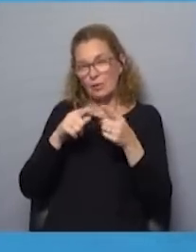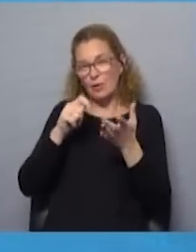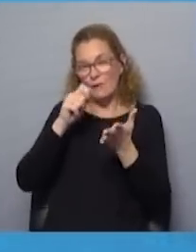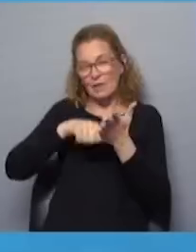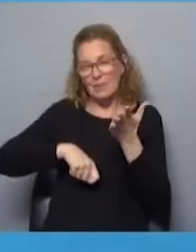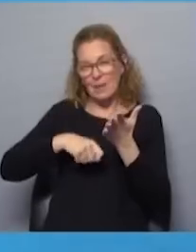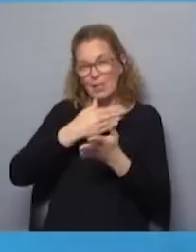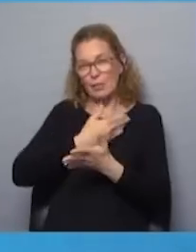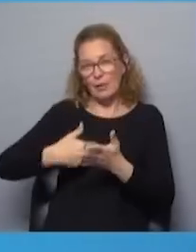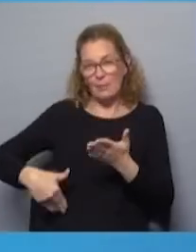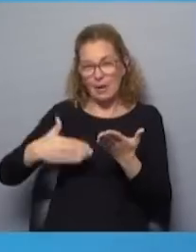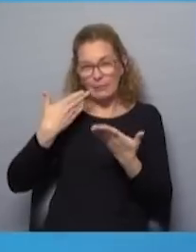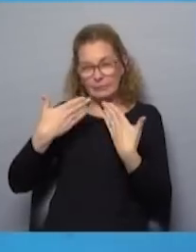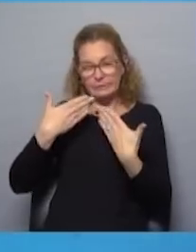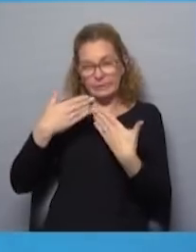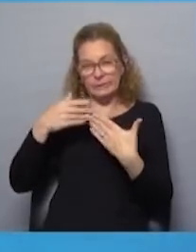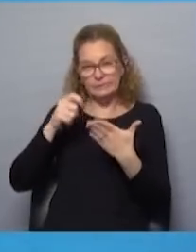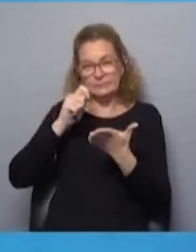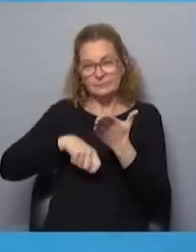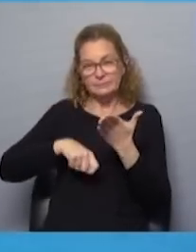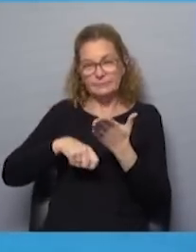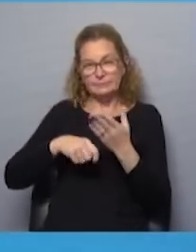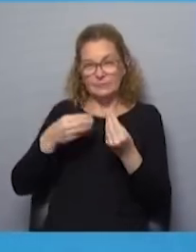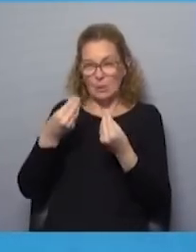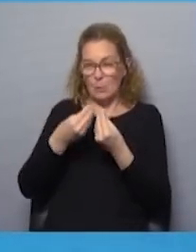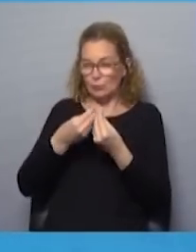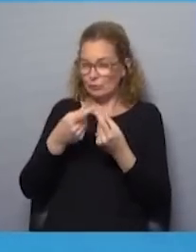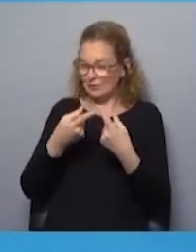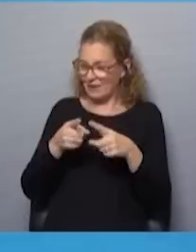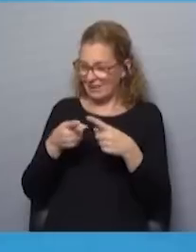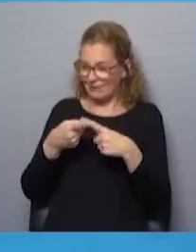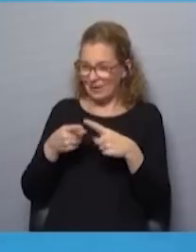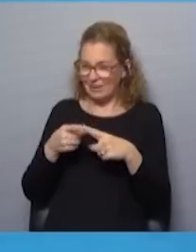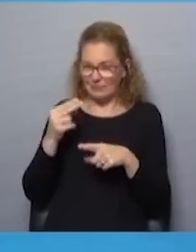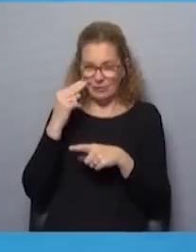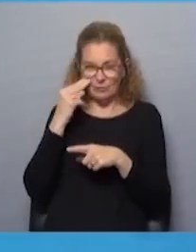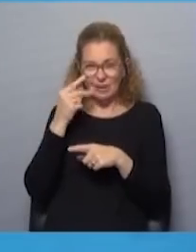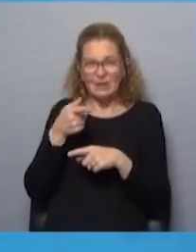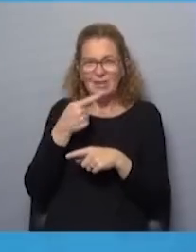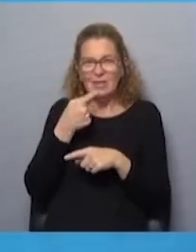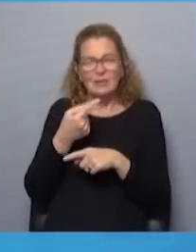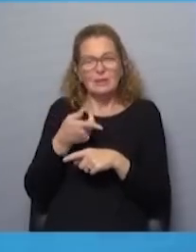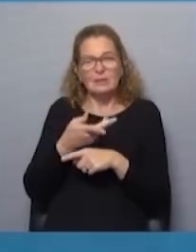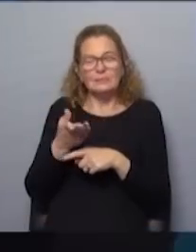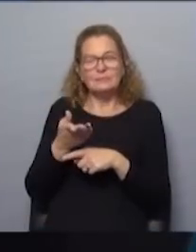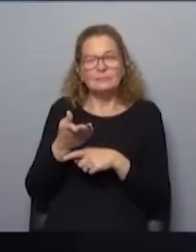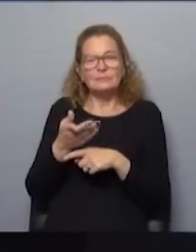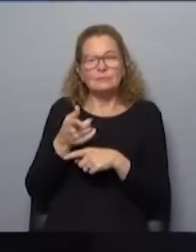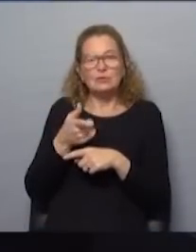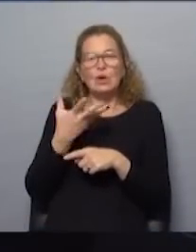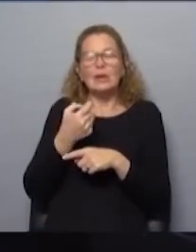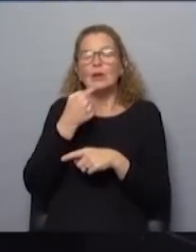y ha hablado de que es un acuerdo plagado de irregularidades en que se basa para señalar eso bueno se quiero hacer una